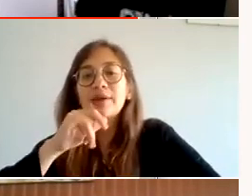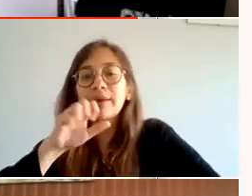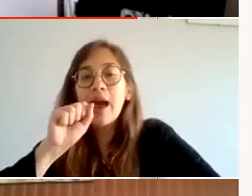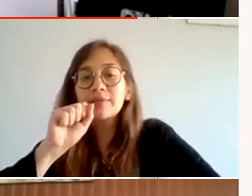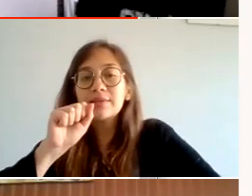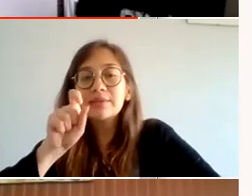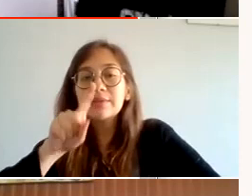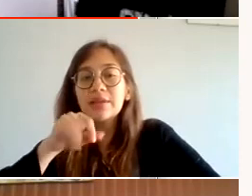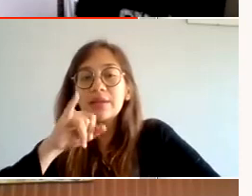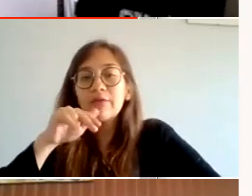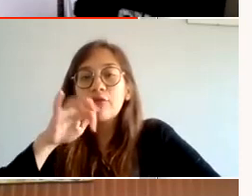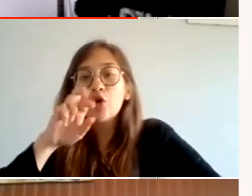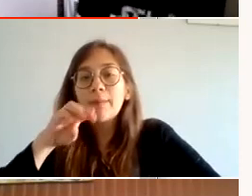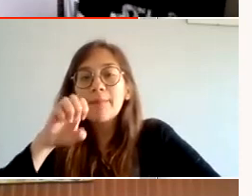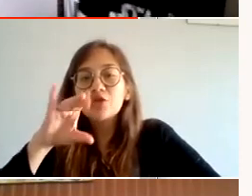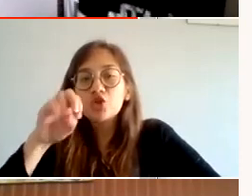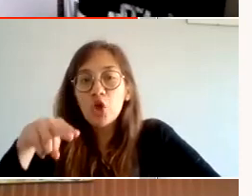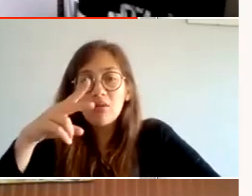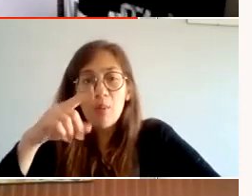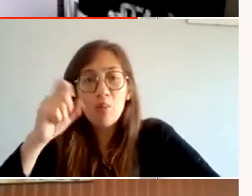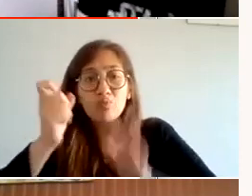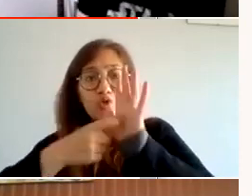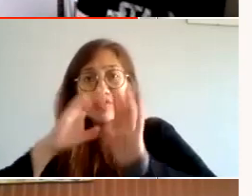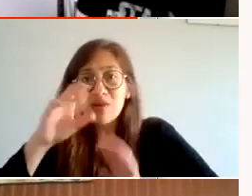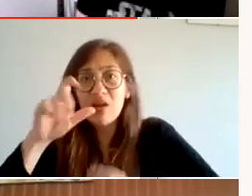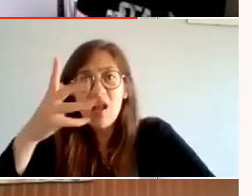tecnologías, información. Veamos si es que existe el nombre.